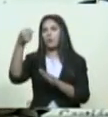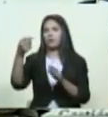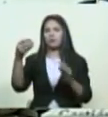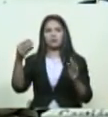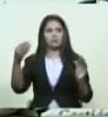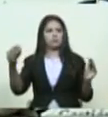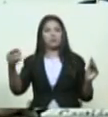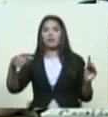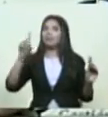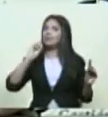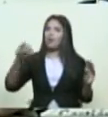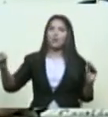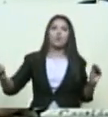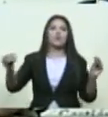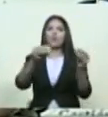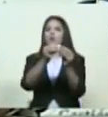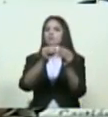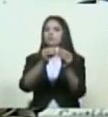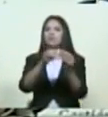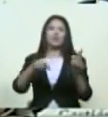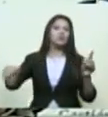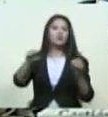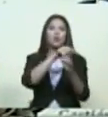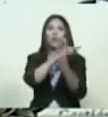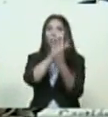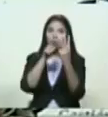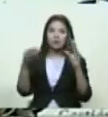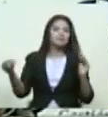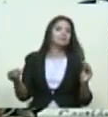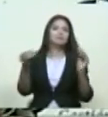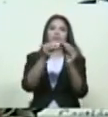que unificar ese criterio y esa cifra.